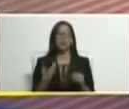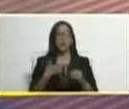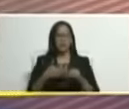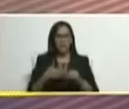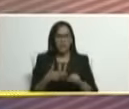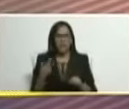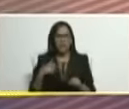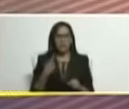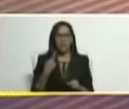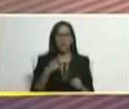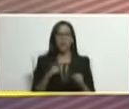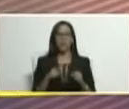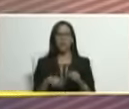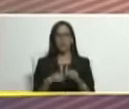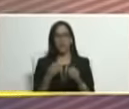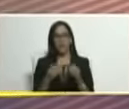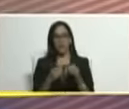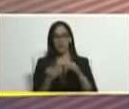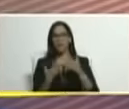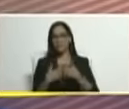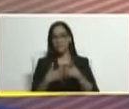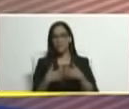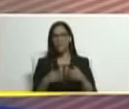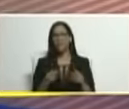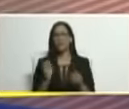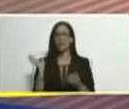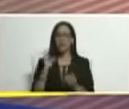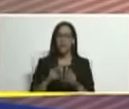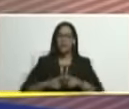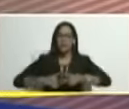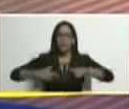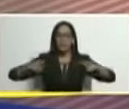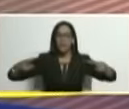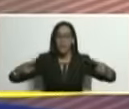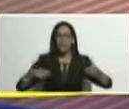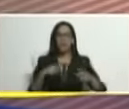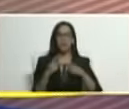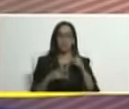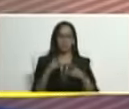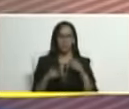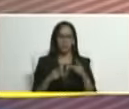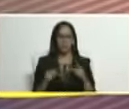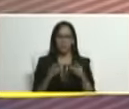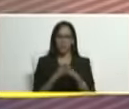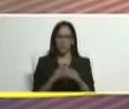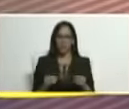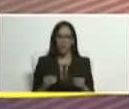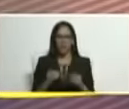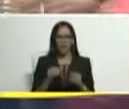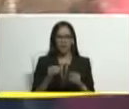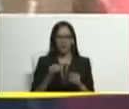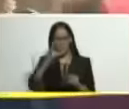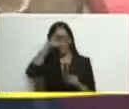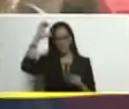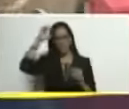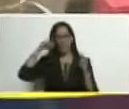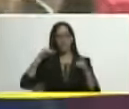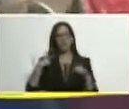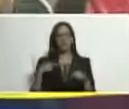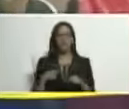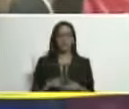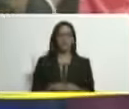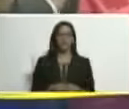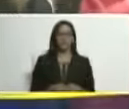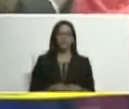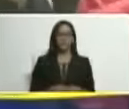una planta que los va a llevar a duplicar la producción de todo la capacidad que hoy tienen.